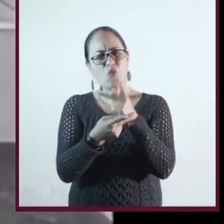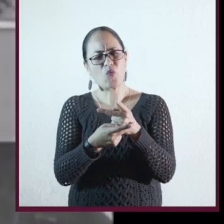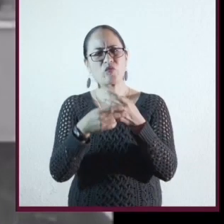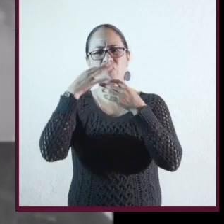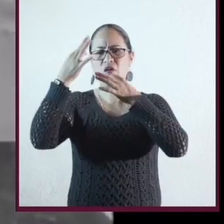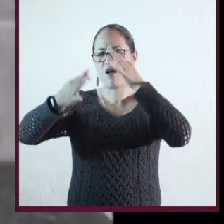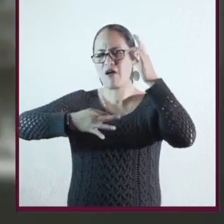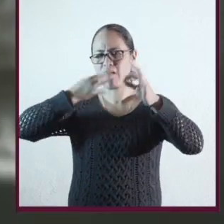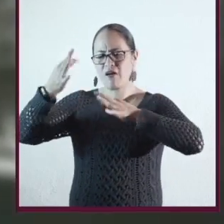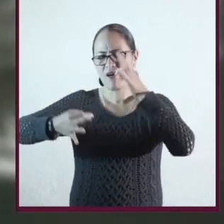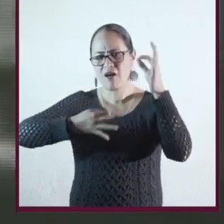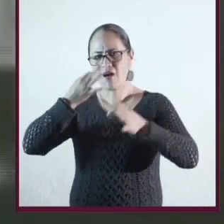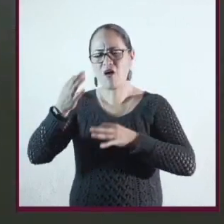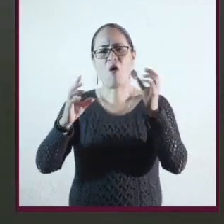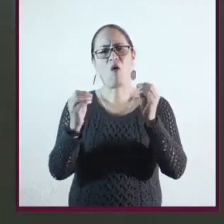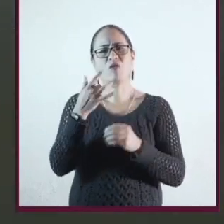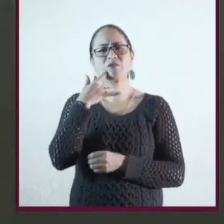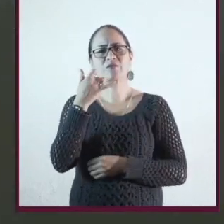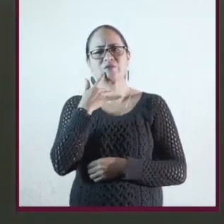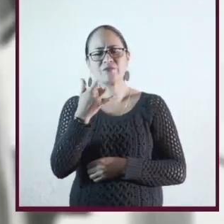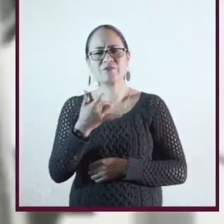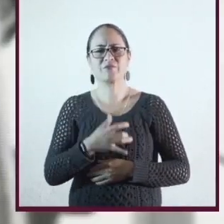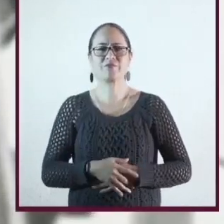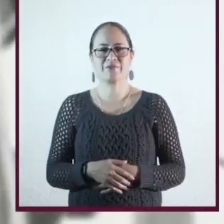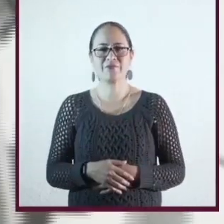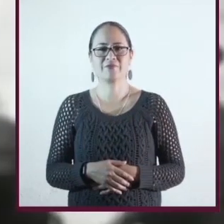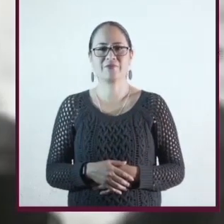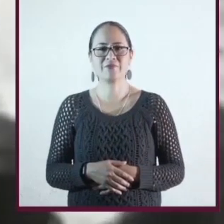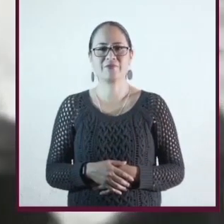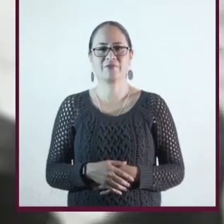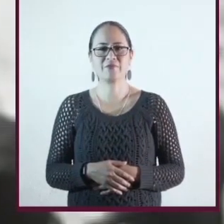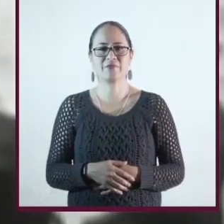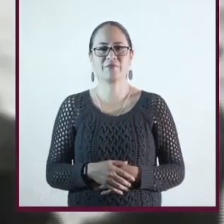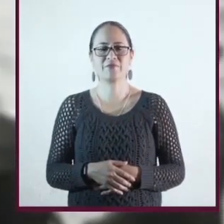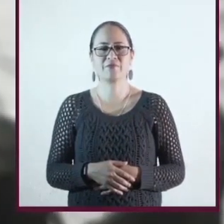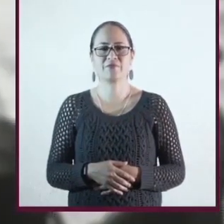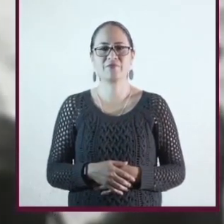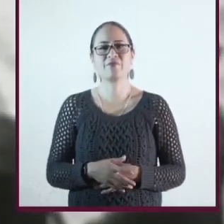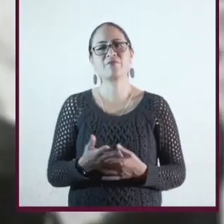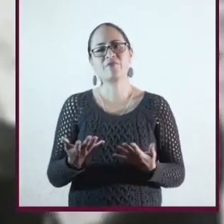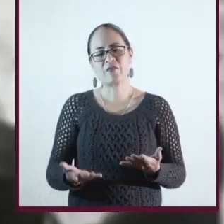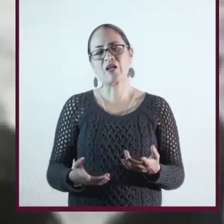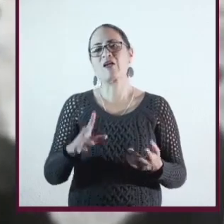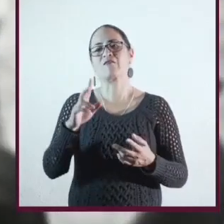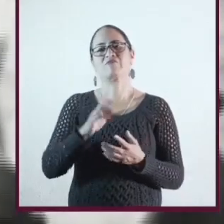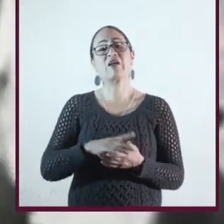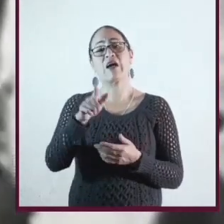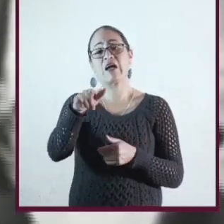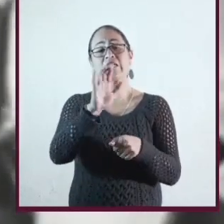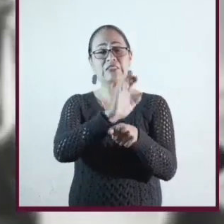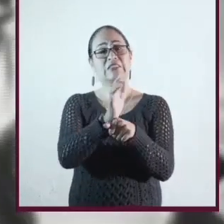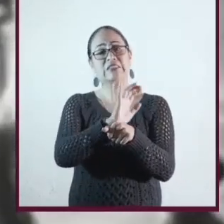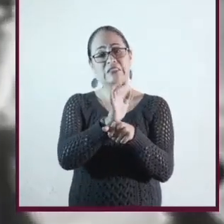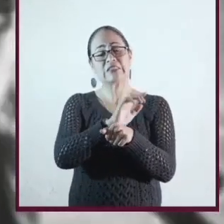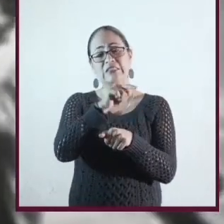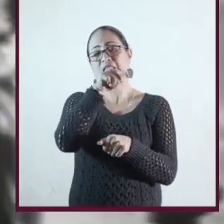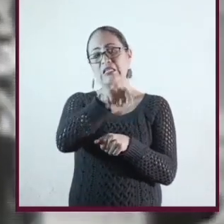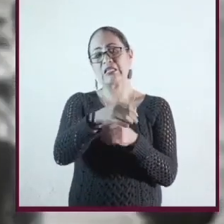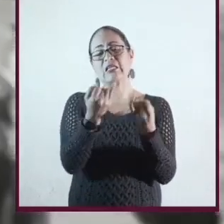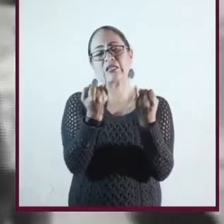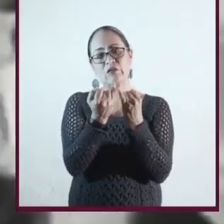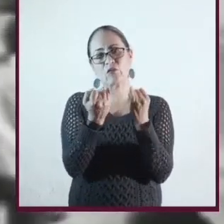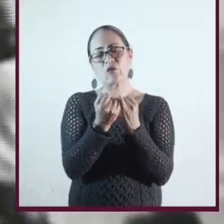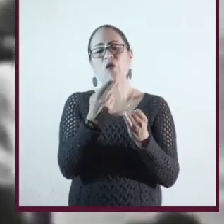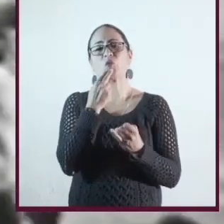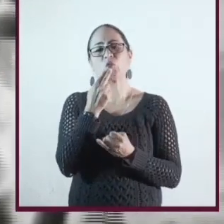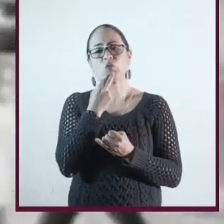divertir. Como todo medio de comunicación, también se convirtió en una herramienta que funcionó a favor de los gobiernos en turno.